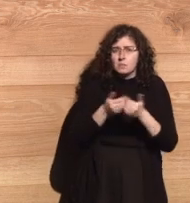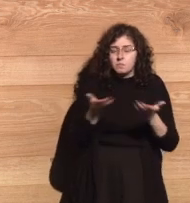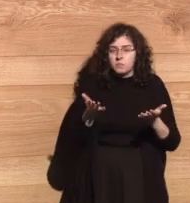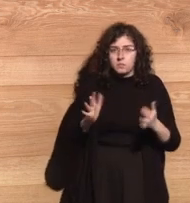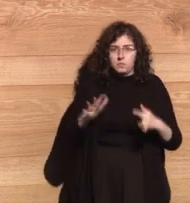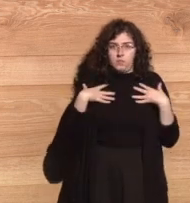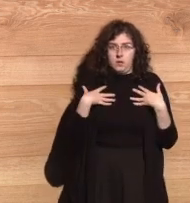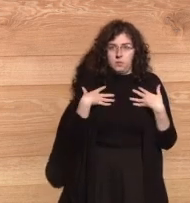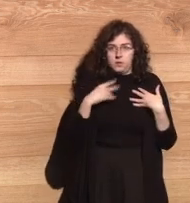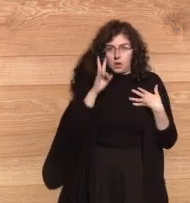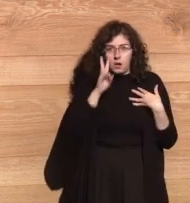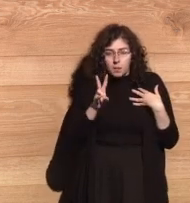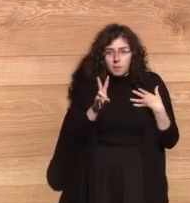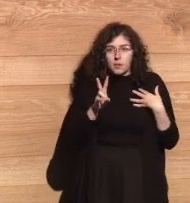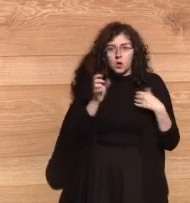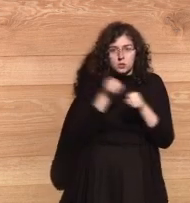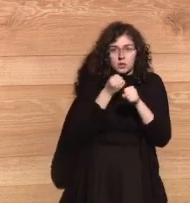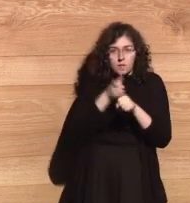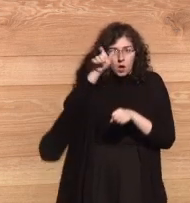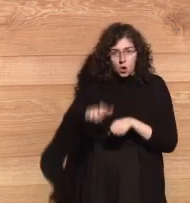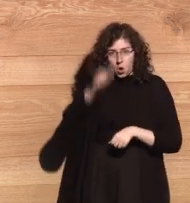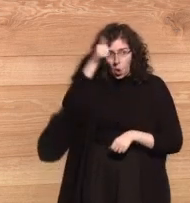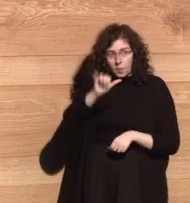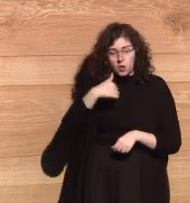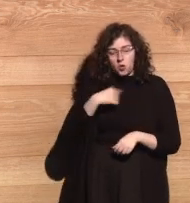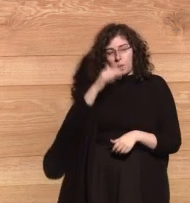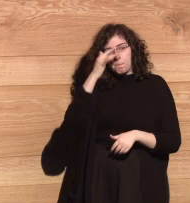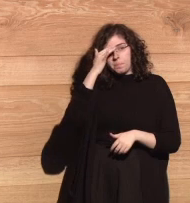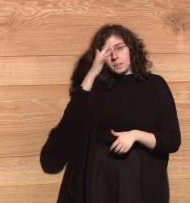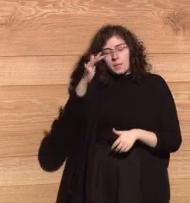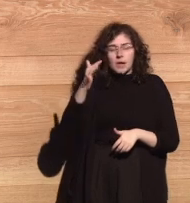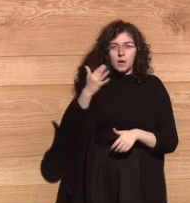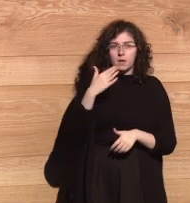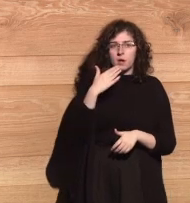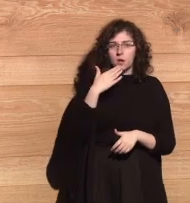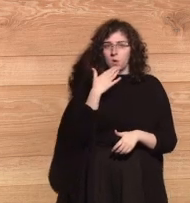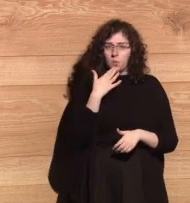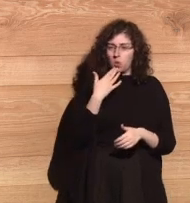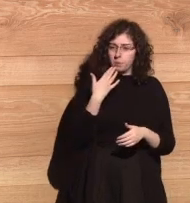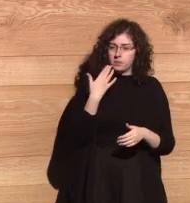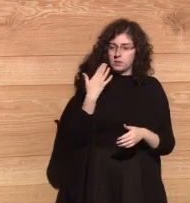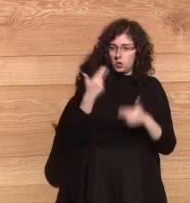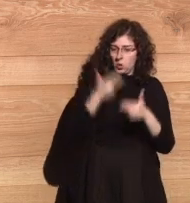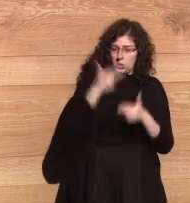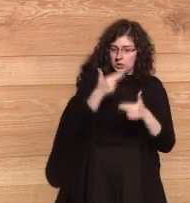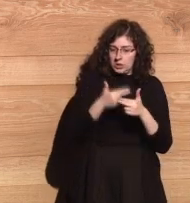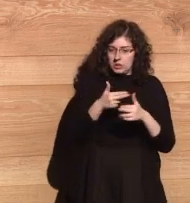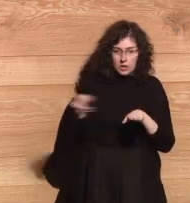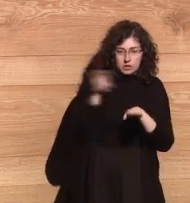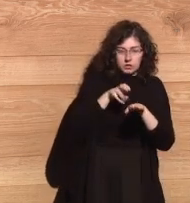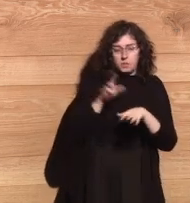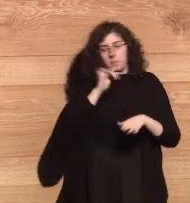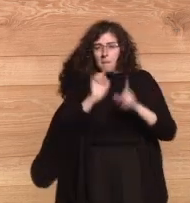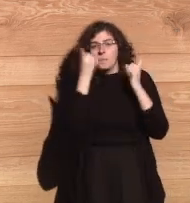Y de repente empiezo a ver el trabajo de este hombre que yo me lo imaginaba, pues que cogía un taxi, desayunaba en su casa, cogía